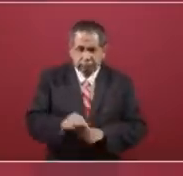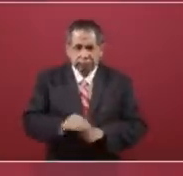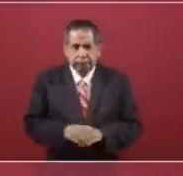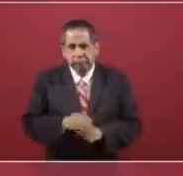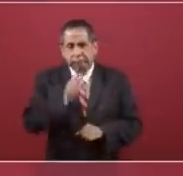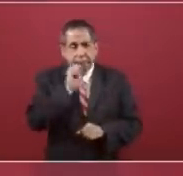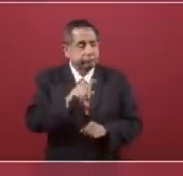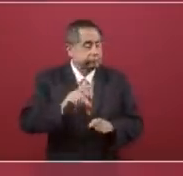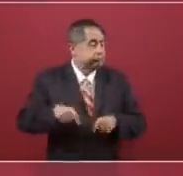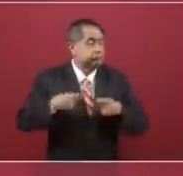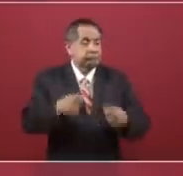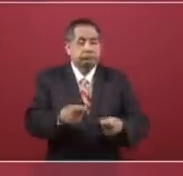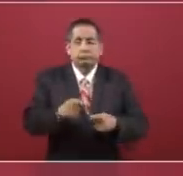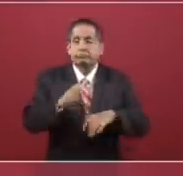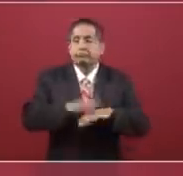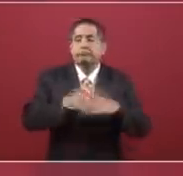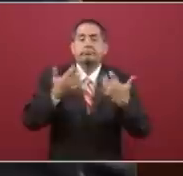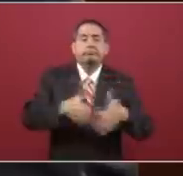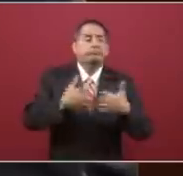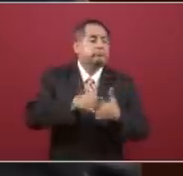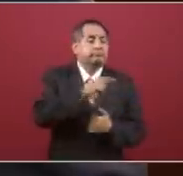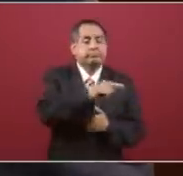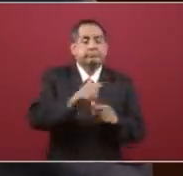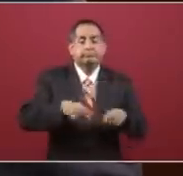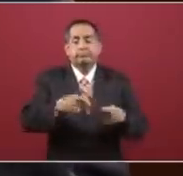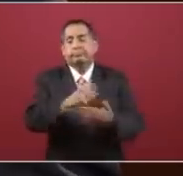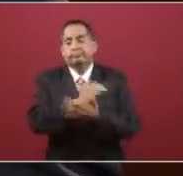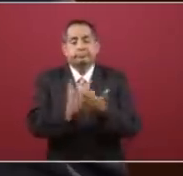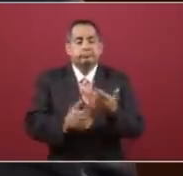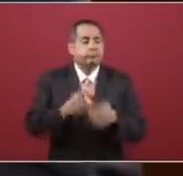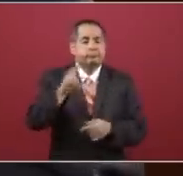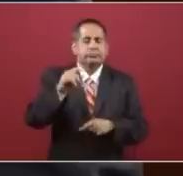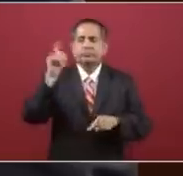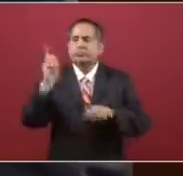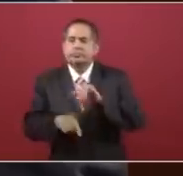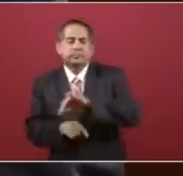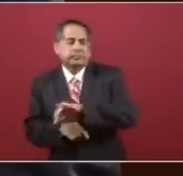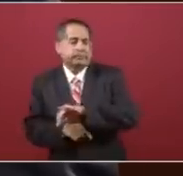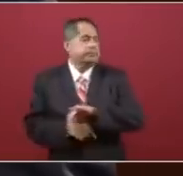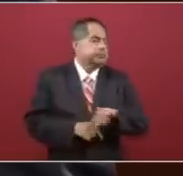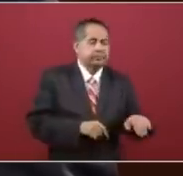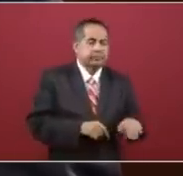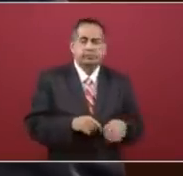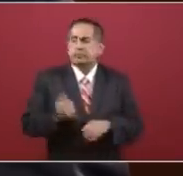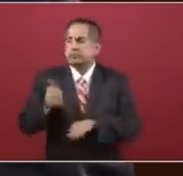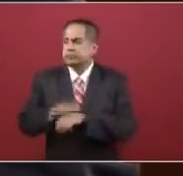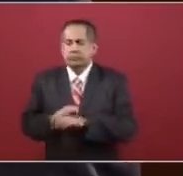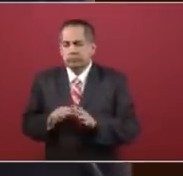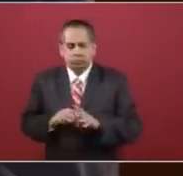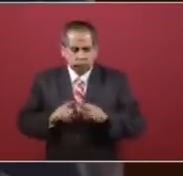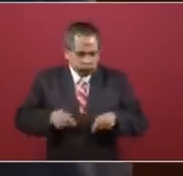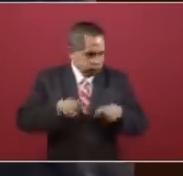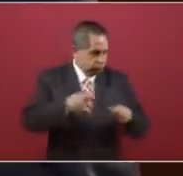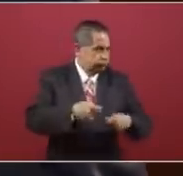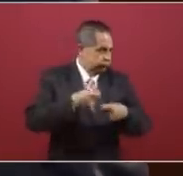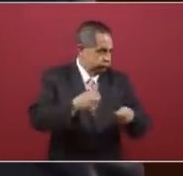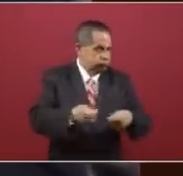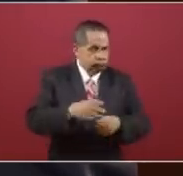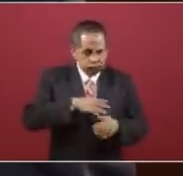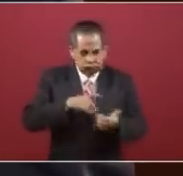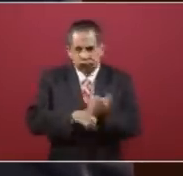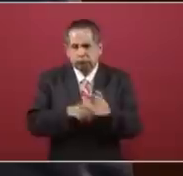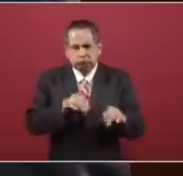También se están contratando empresas. No se está haciendo todo por administración. Hay